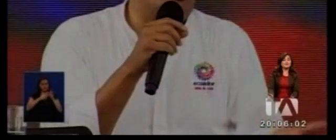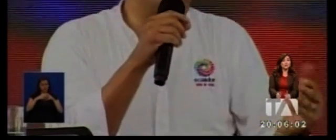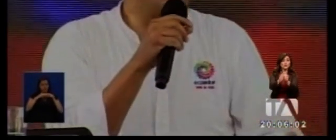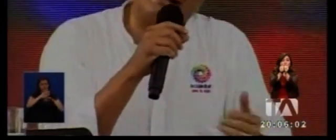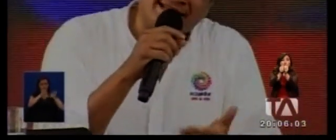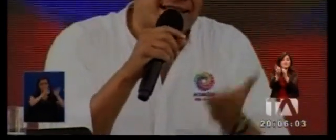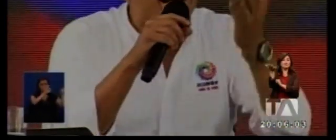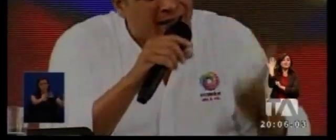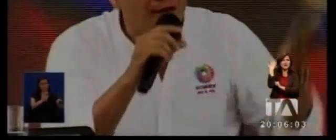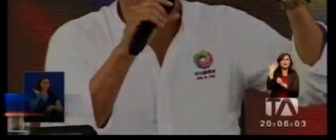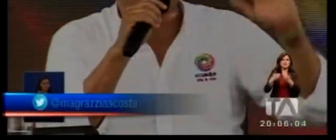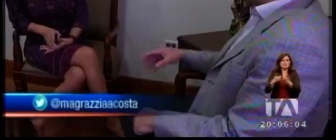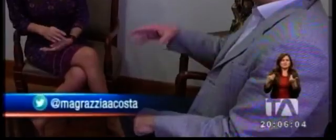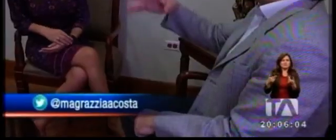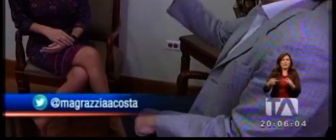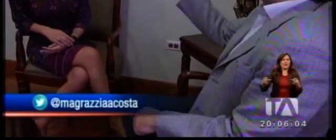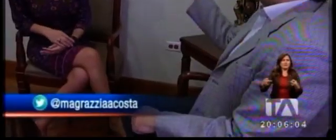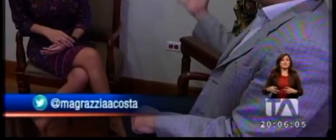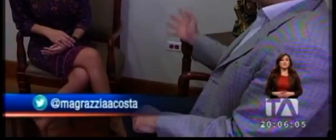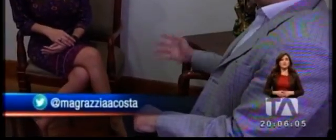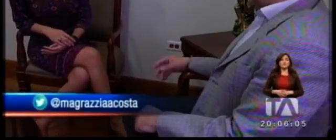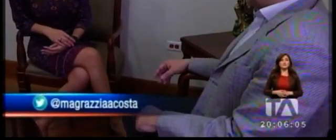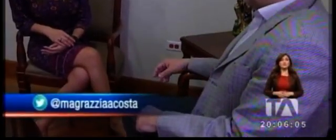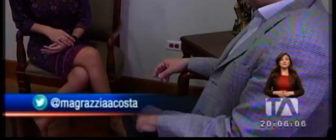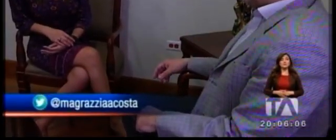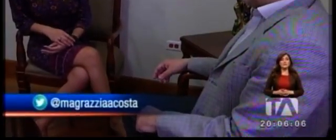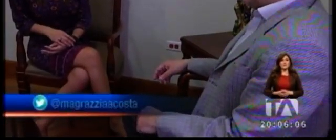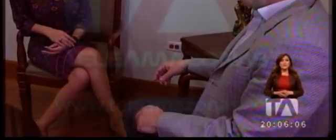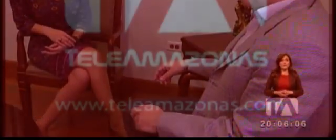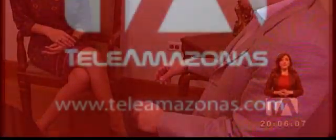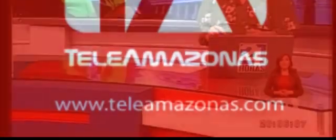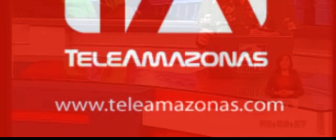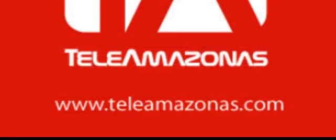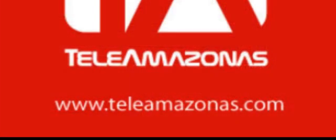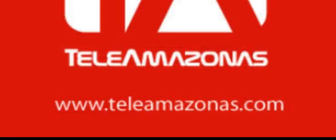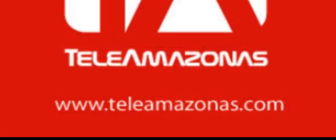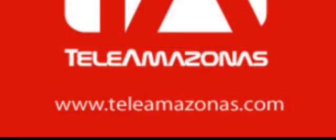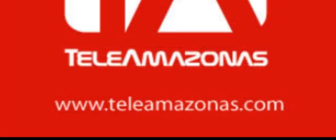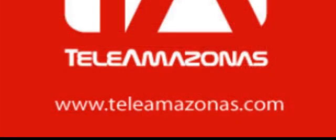generó división. Déjense ser ridículos. En Quito, María Gracia Costa, 24 horas.